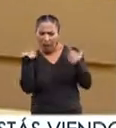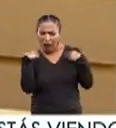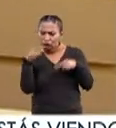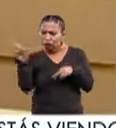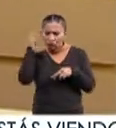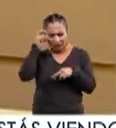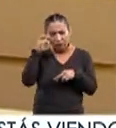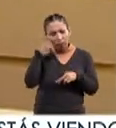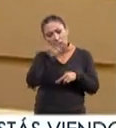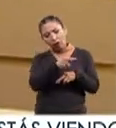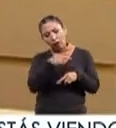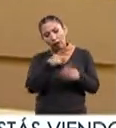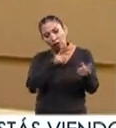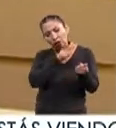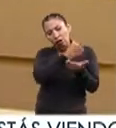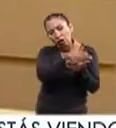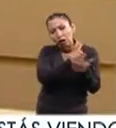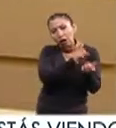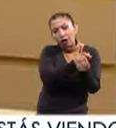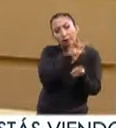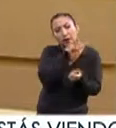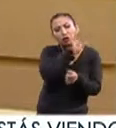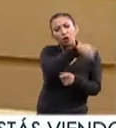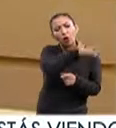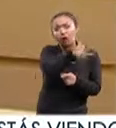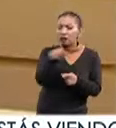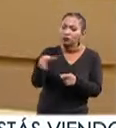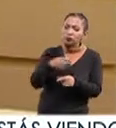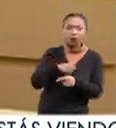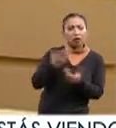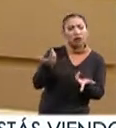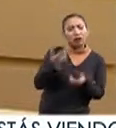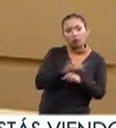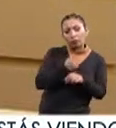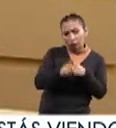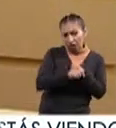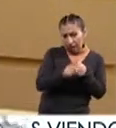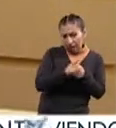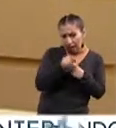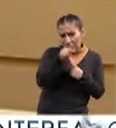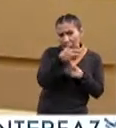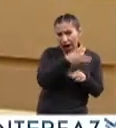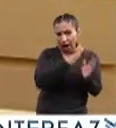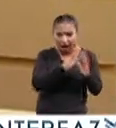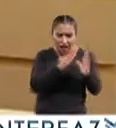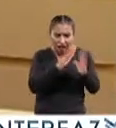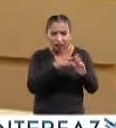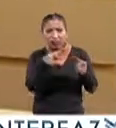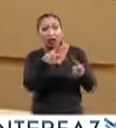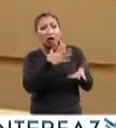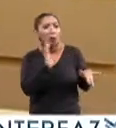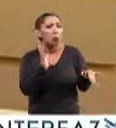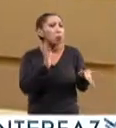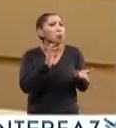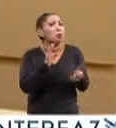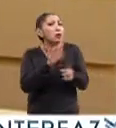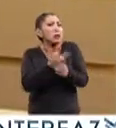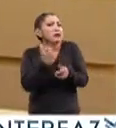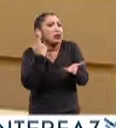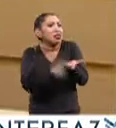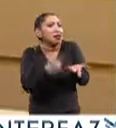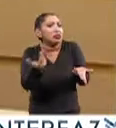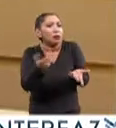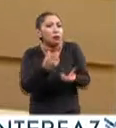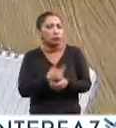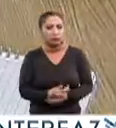directivos de los colegios se acerquen a los padres y entiendan si han habido cambios en el hogar, qué tipo de cambios o qué es lo